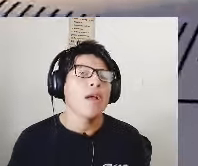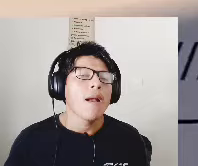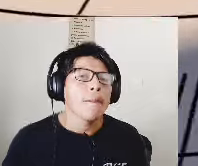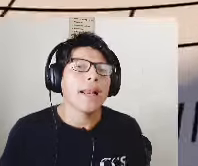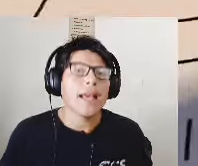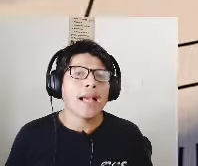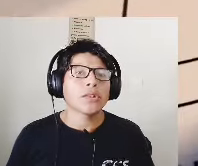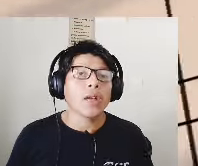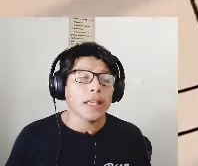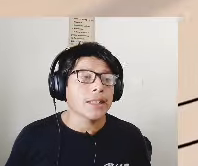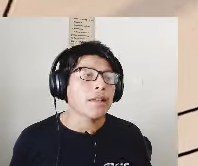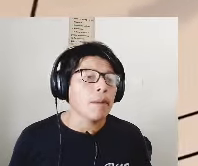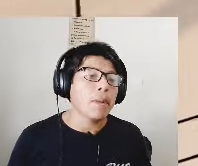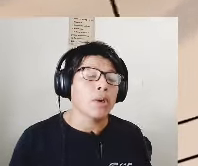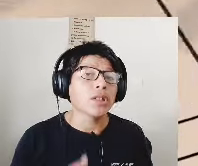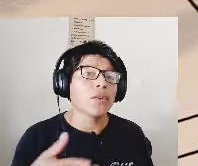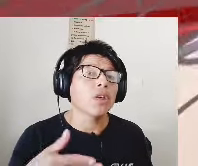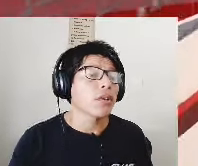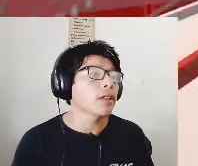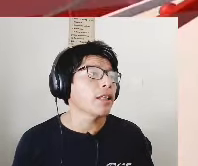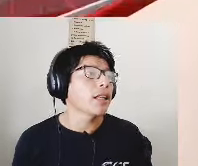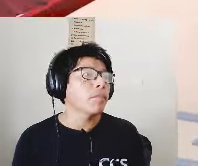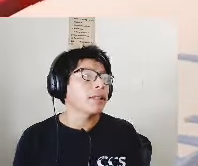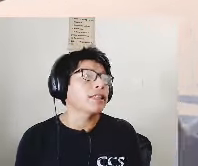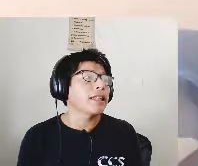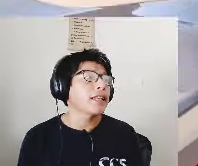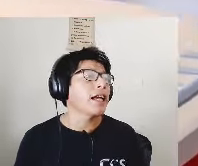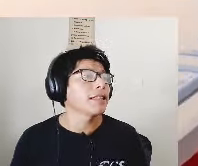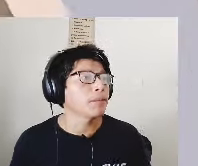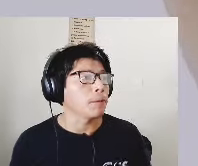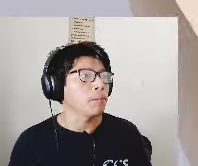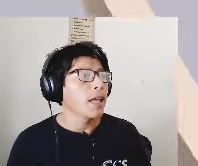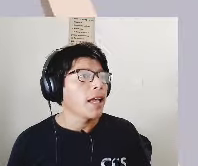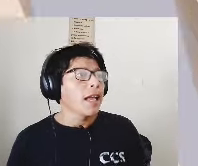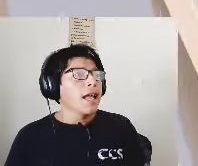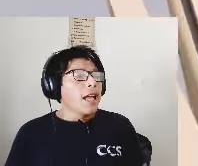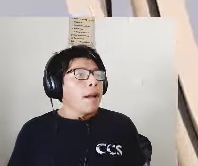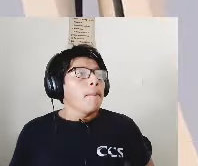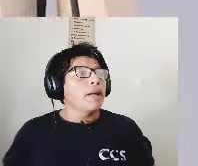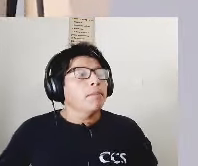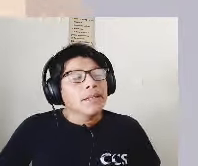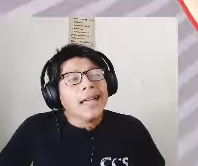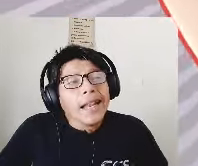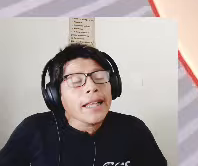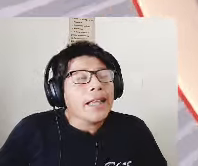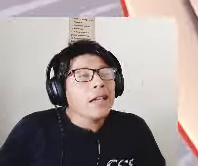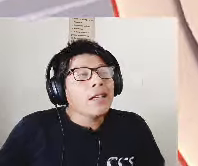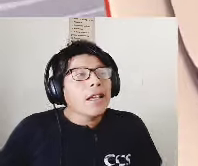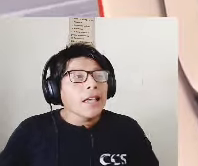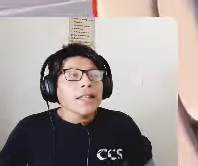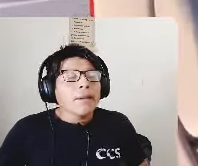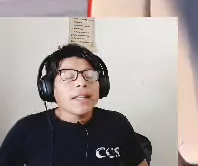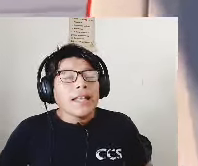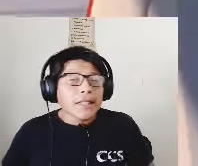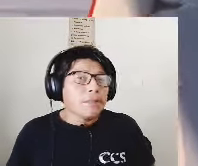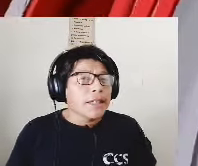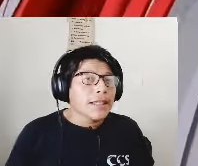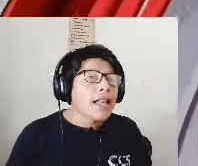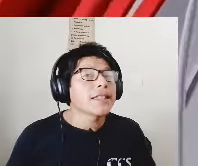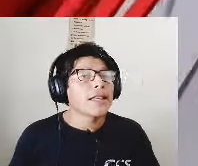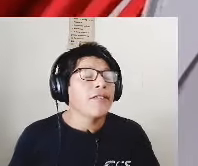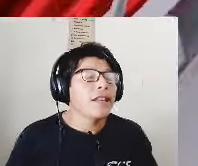mucho para tocar ese tema, pero eso fue lo que dio a entender el presidente. Así es, bueno. Para empezar, esta manera